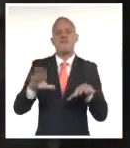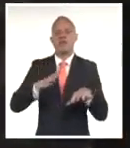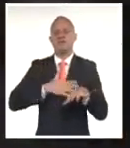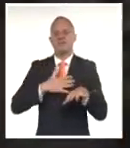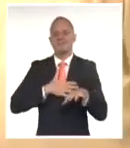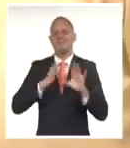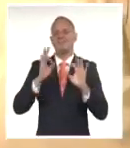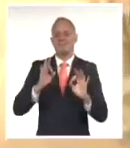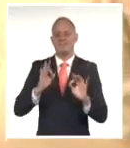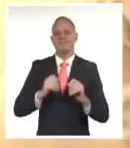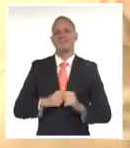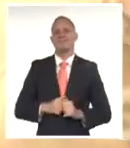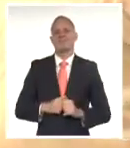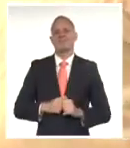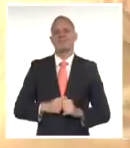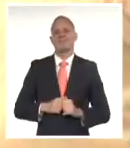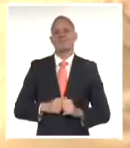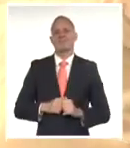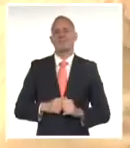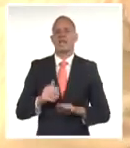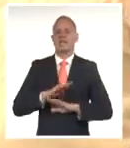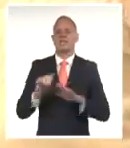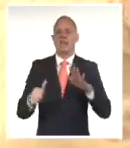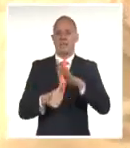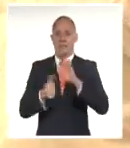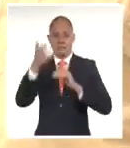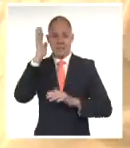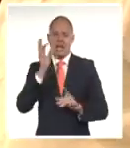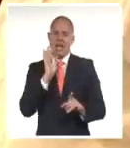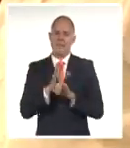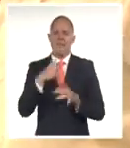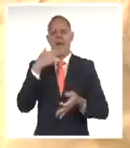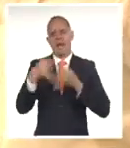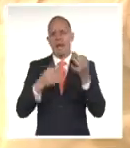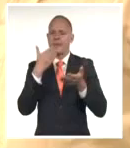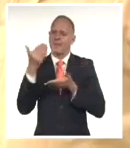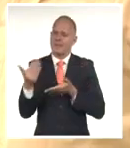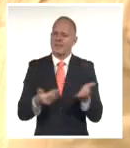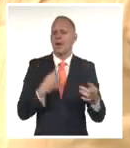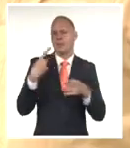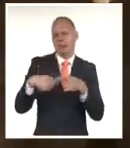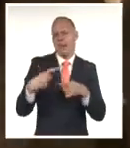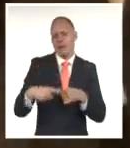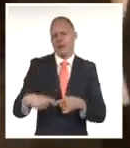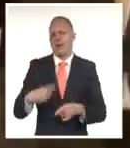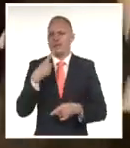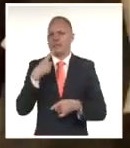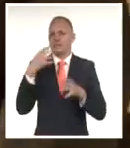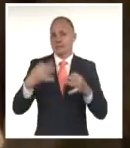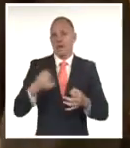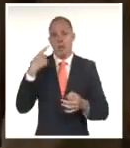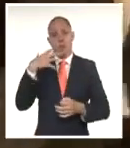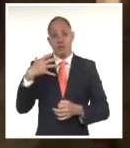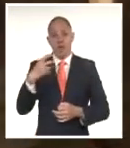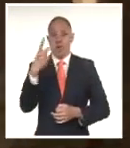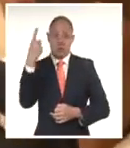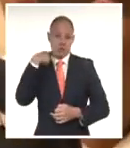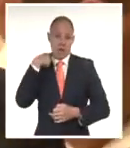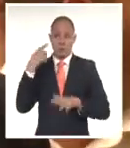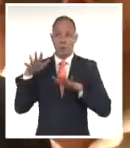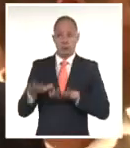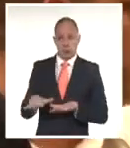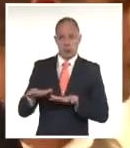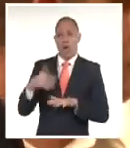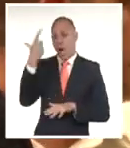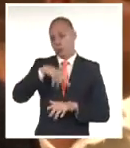FITCUBA 2022. En sus palabras de bienvenida, el jefe de Estado calificó este intercambio de muy importante, pues desde hace más de 2 años,